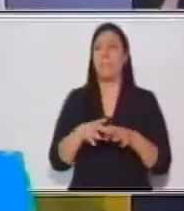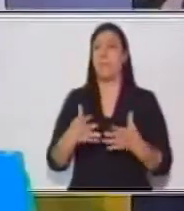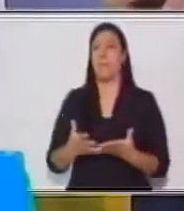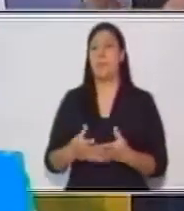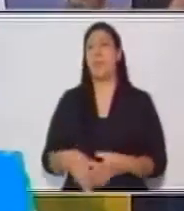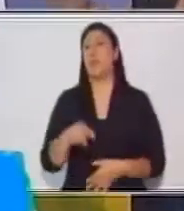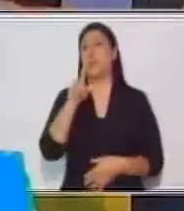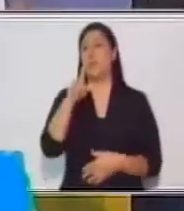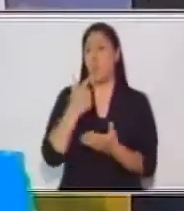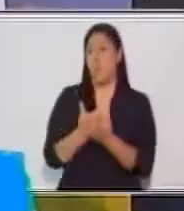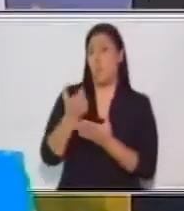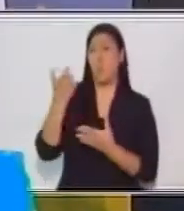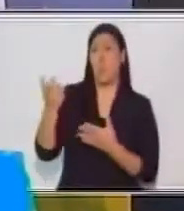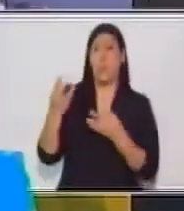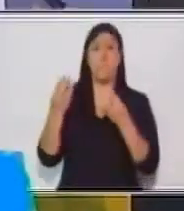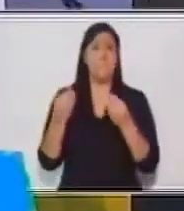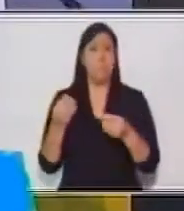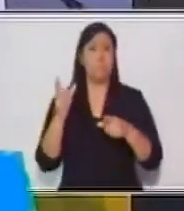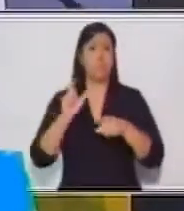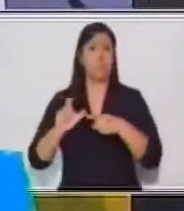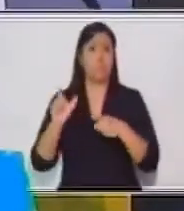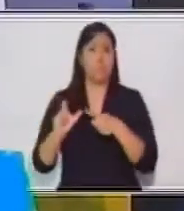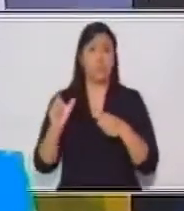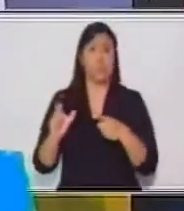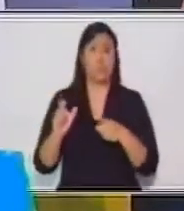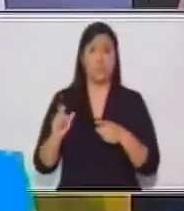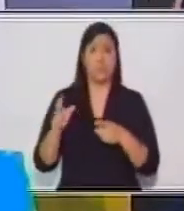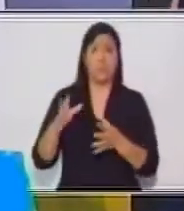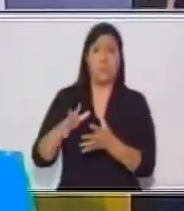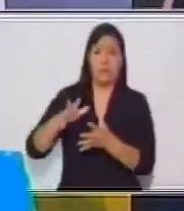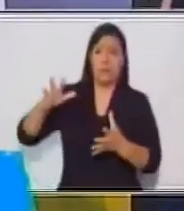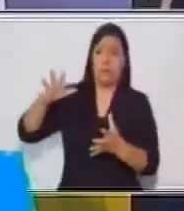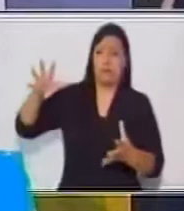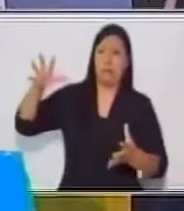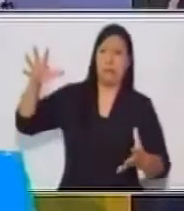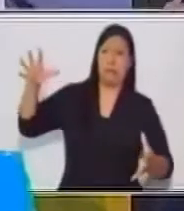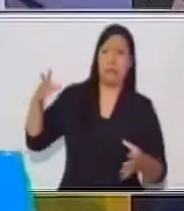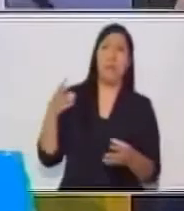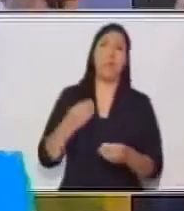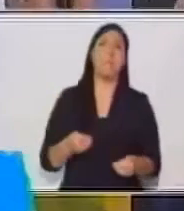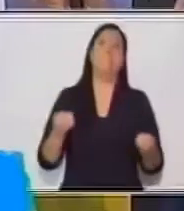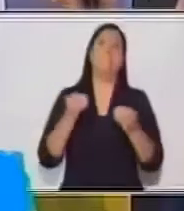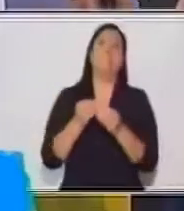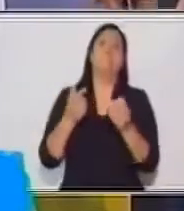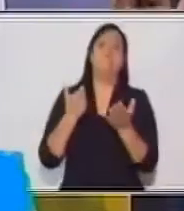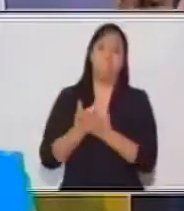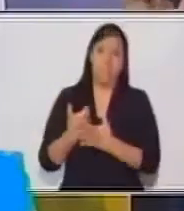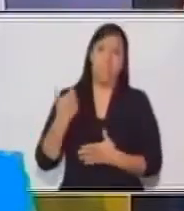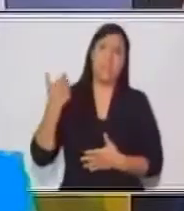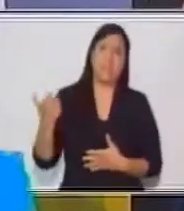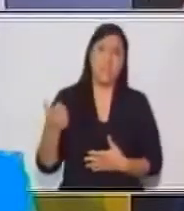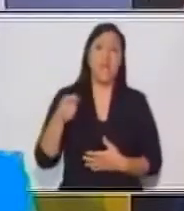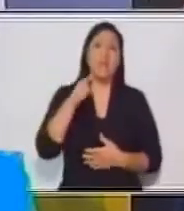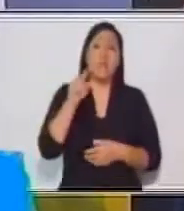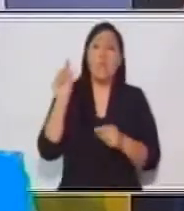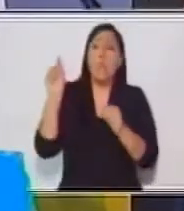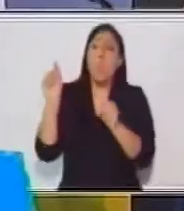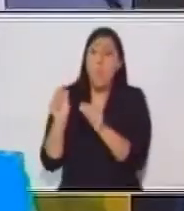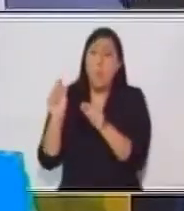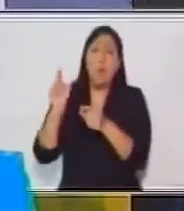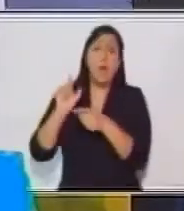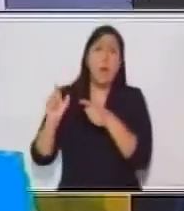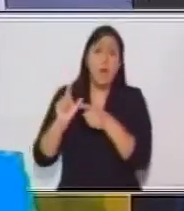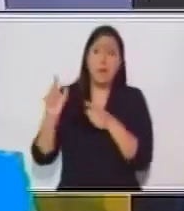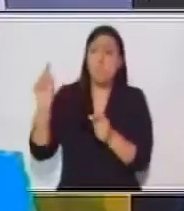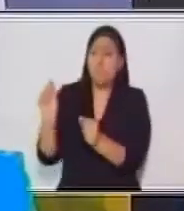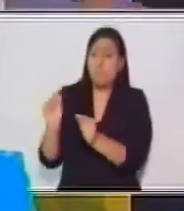compras muchos artículos, vas a pagar mucho dinero. Si compras menos artículos, vas a pagar